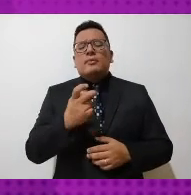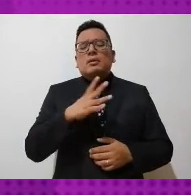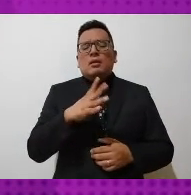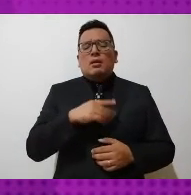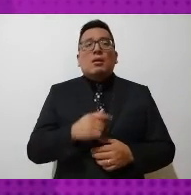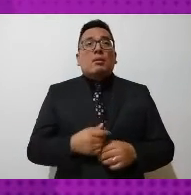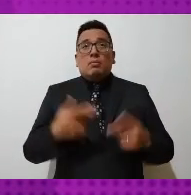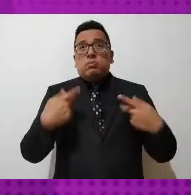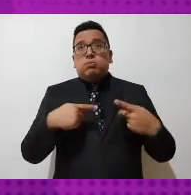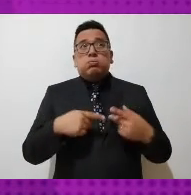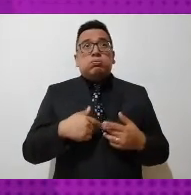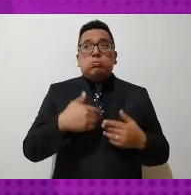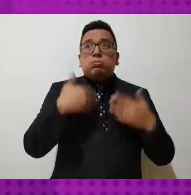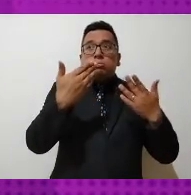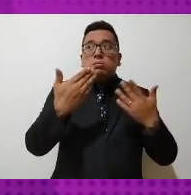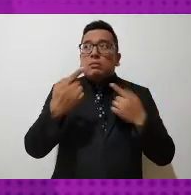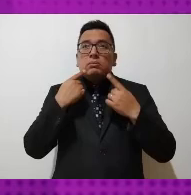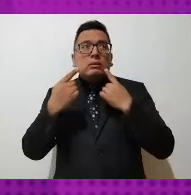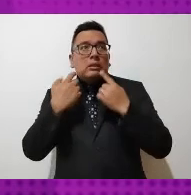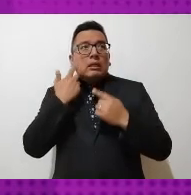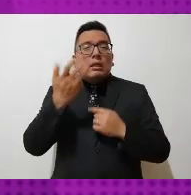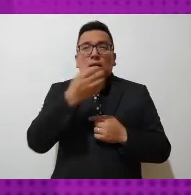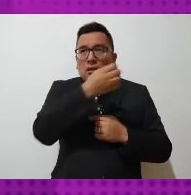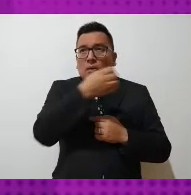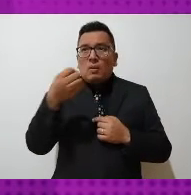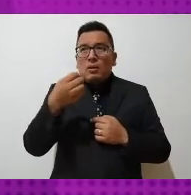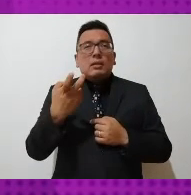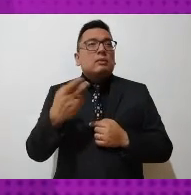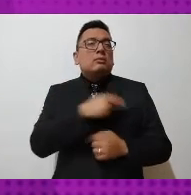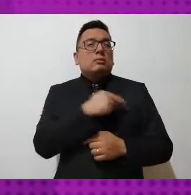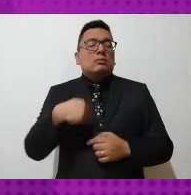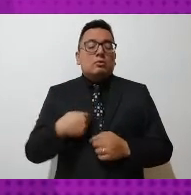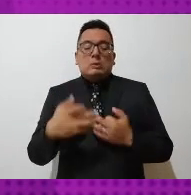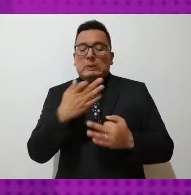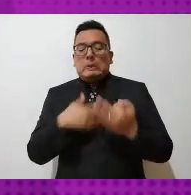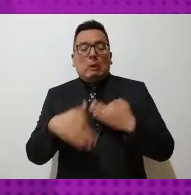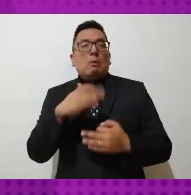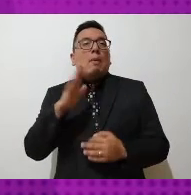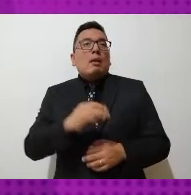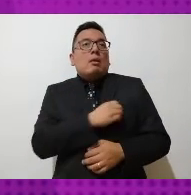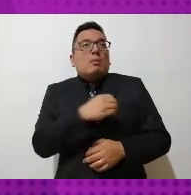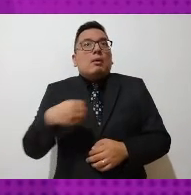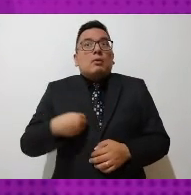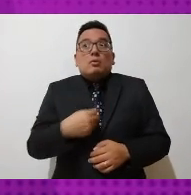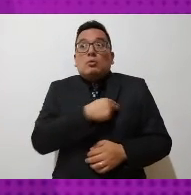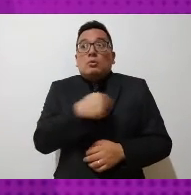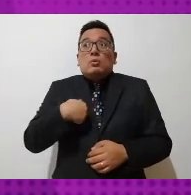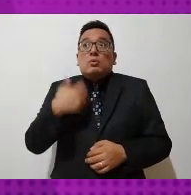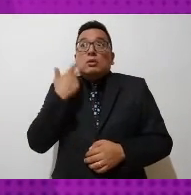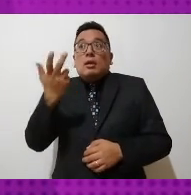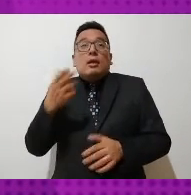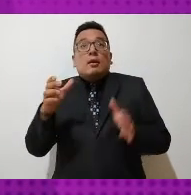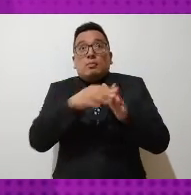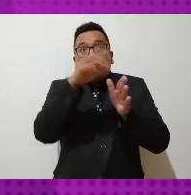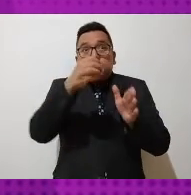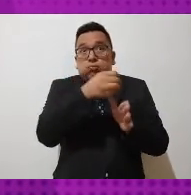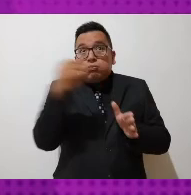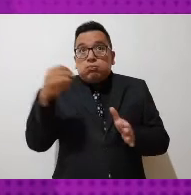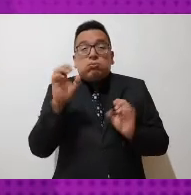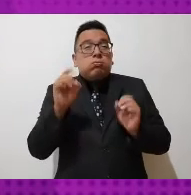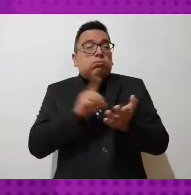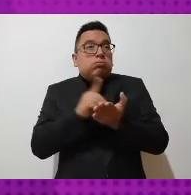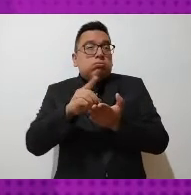organizada. Todos los que debemos, digamos, todos en conjunto tenemos esa obligación de promover, ¿no? La democracia y los derechos humanos.